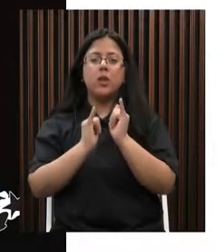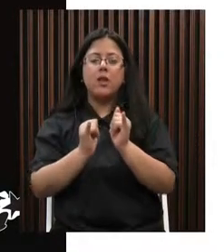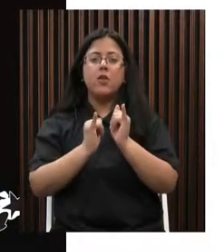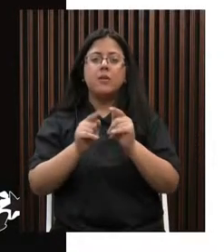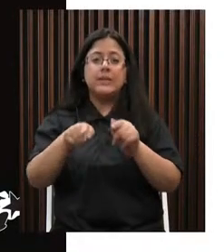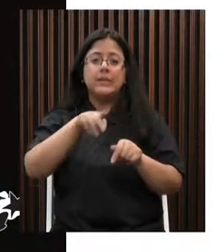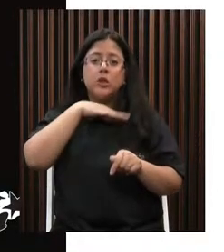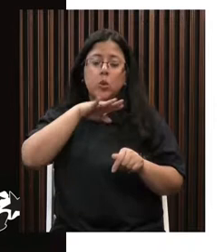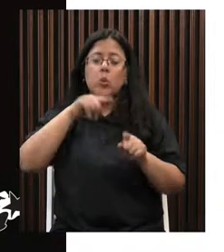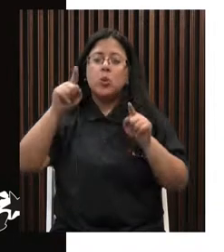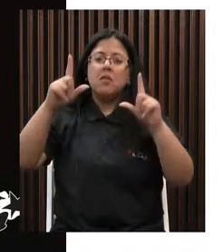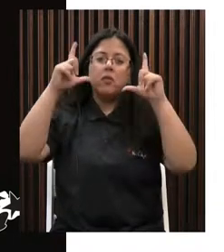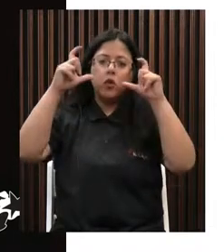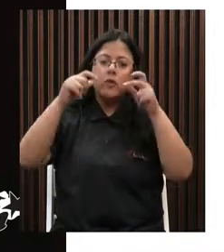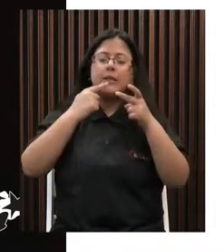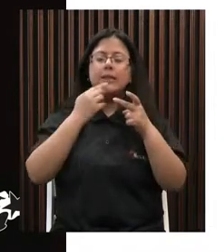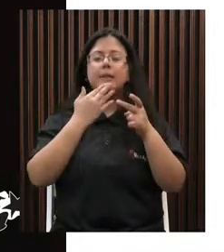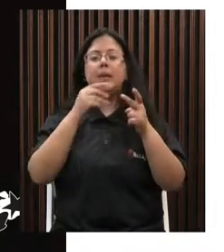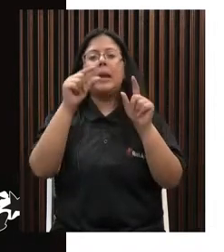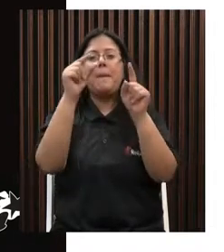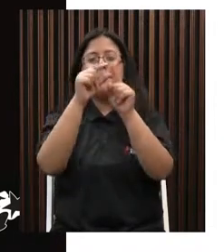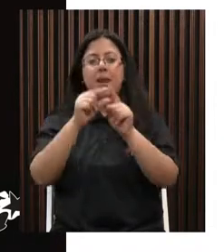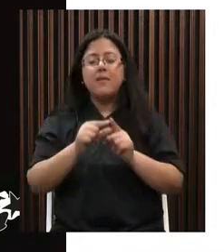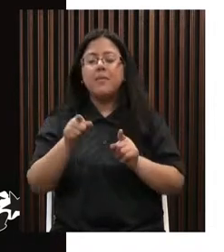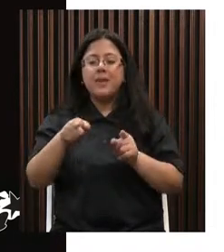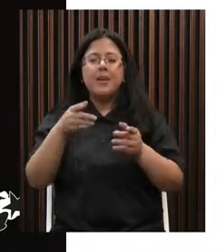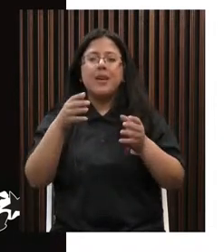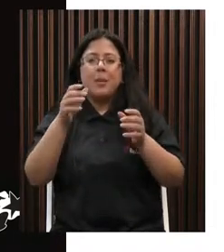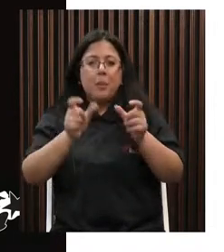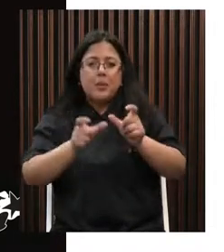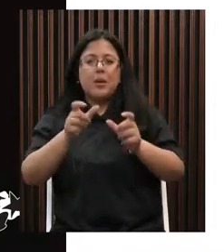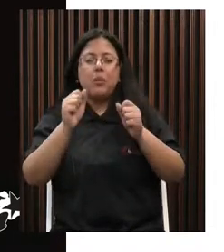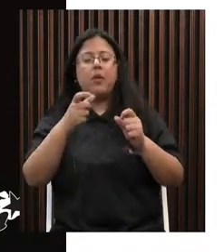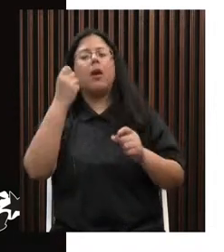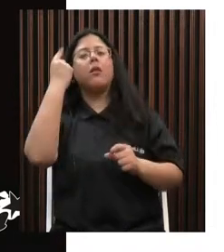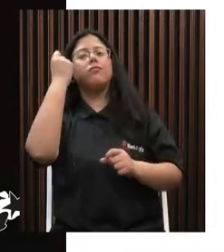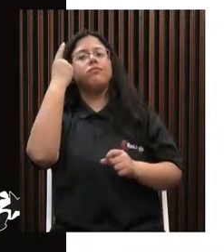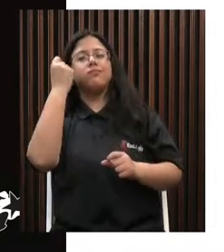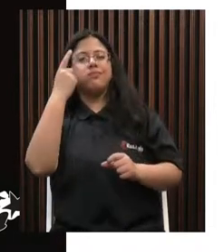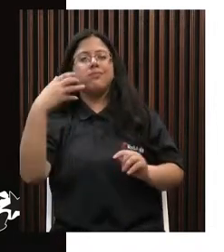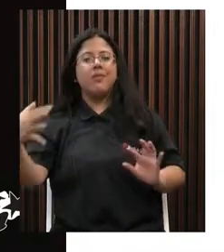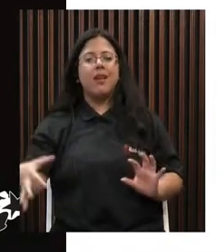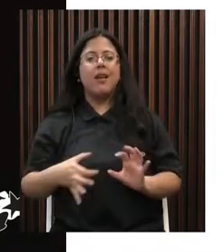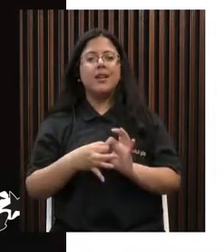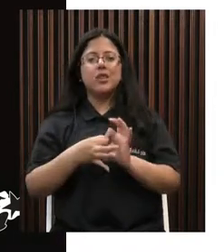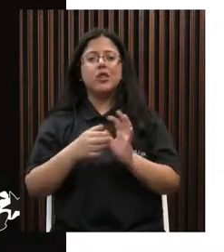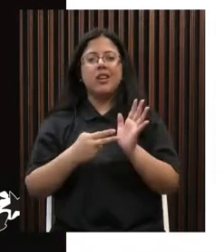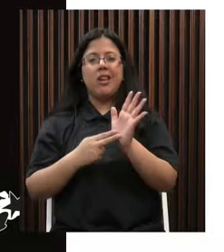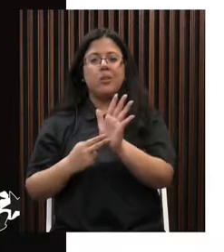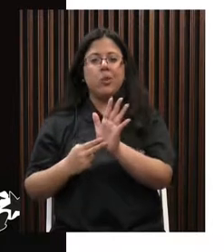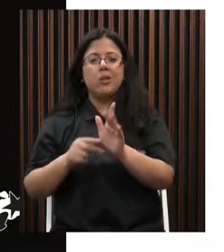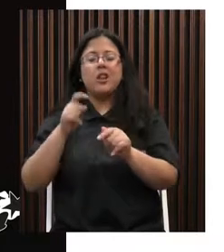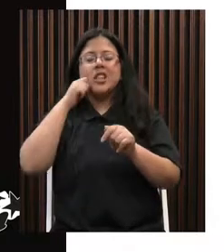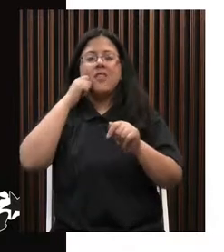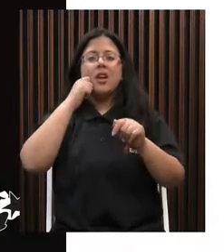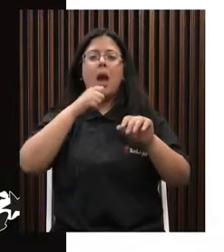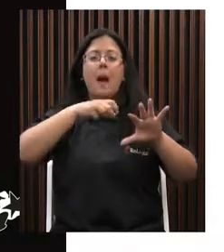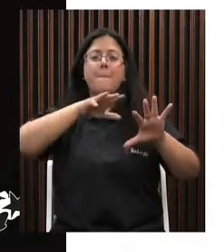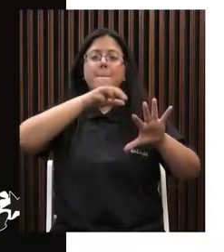utiliza fotografías y palabras para que así las personas puedan entender más con relación a lo que se muestra. Se llama mapa